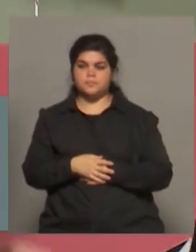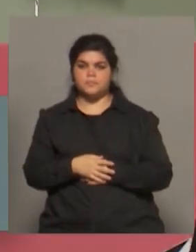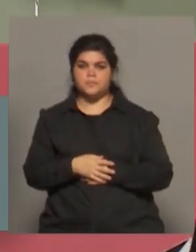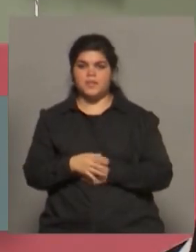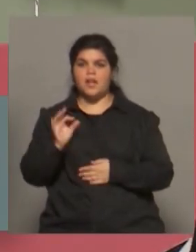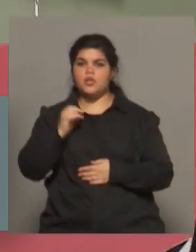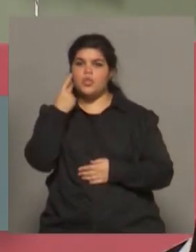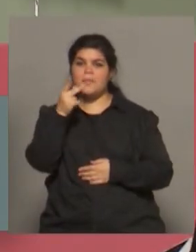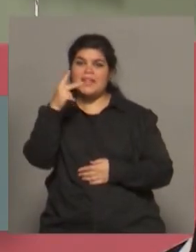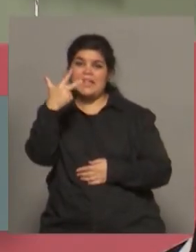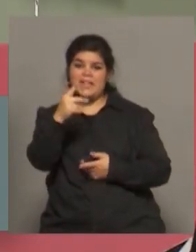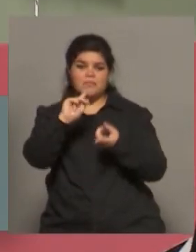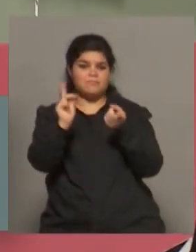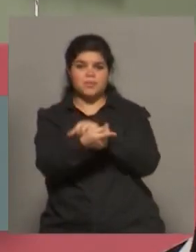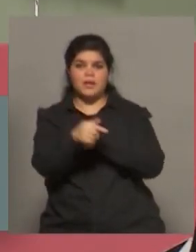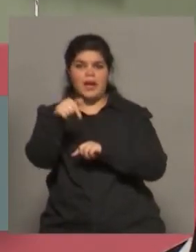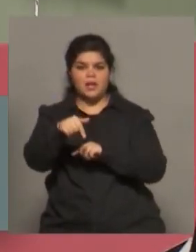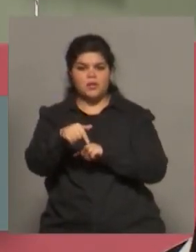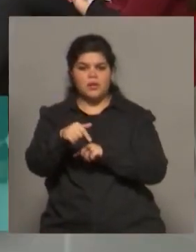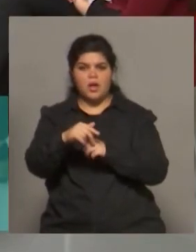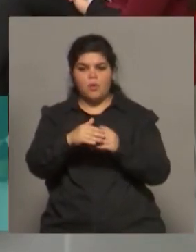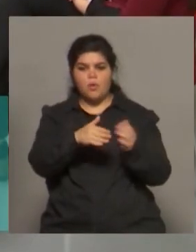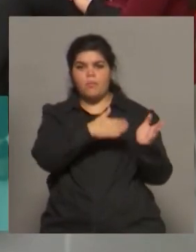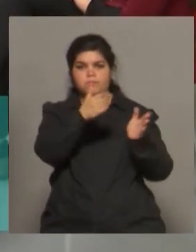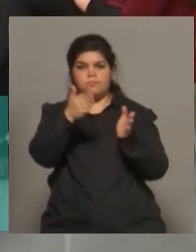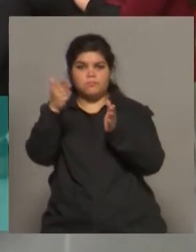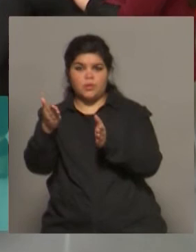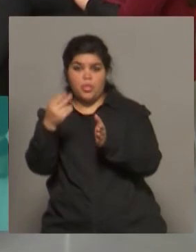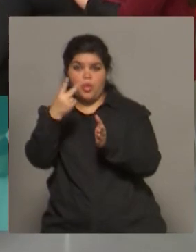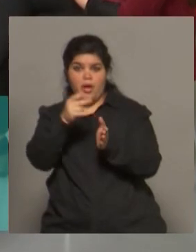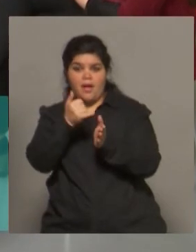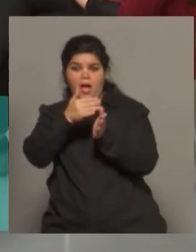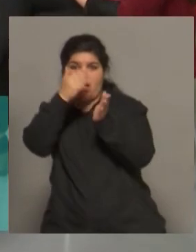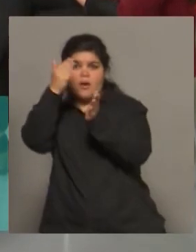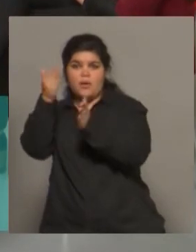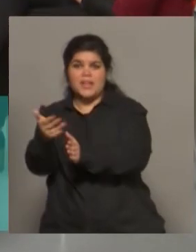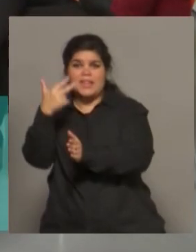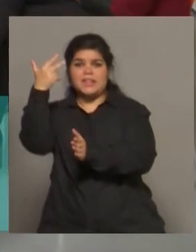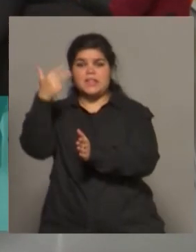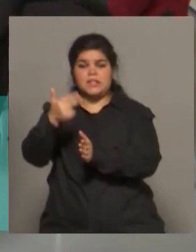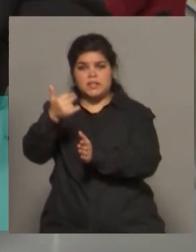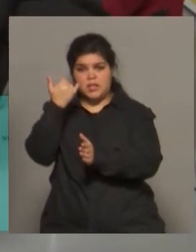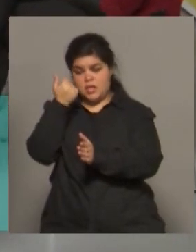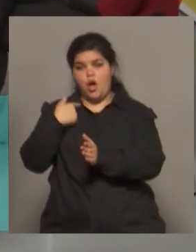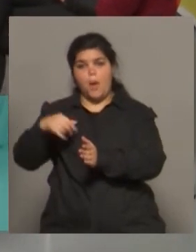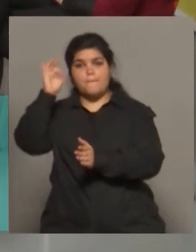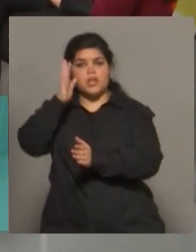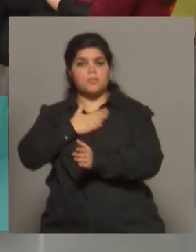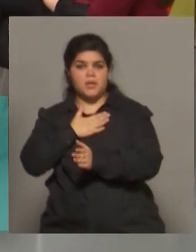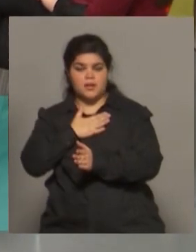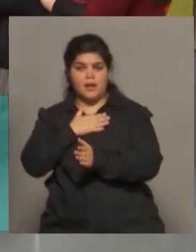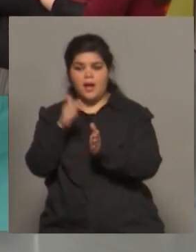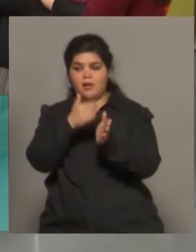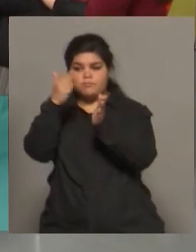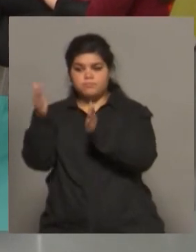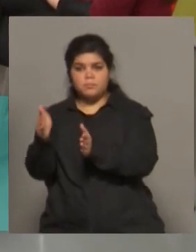el 2003 y que hoy en día se está viendo una tercera etapa del Mercosur, estamos ingresando a una tercera etapa, bajo mi punto de vista, que tiene que ver con